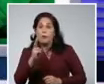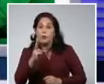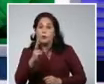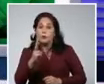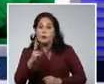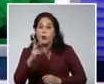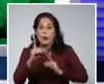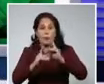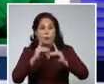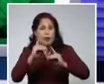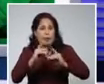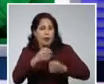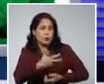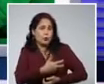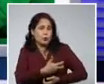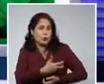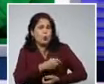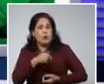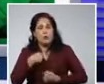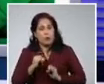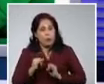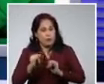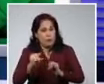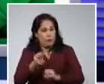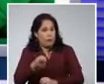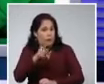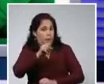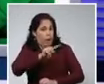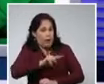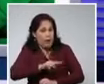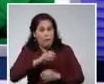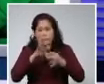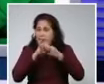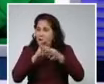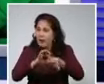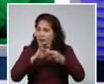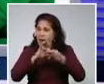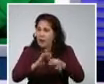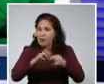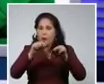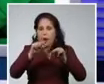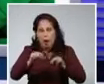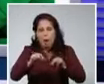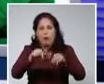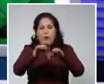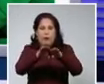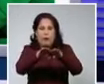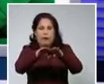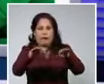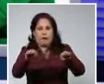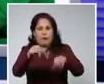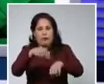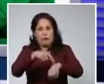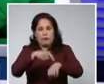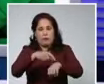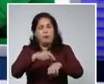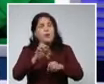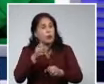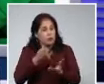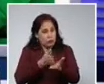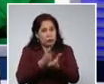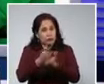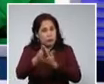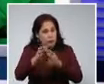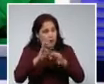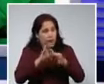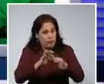lactantes que habíamos informado ayer graves, pues estables en estos momentos, aunque todavía reportados